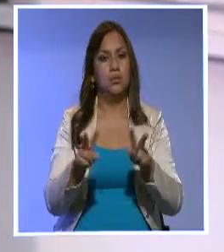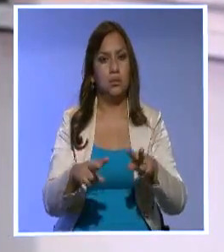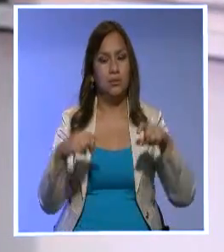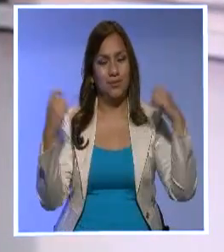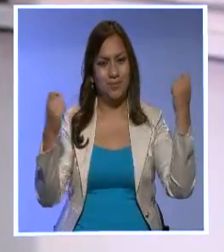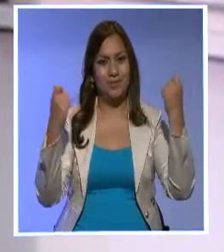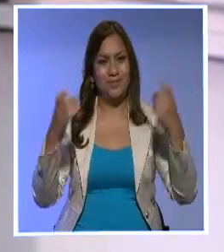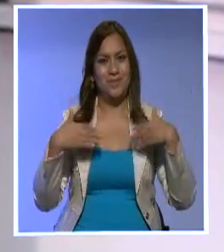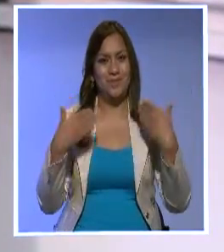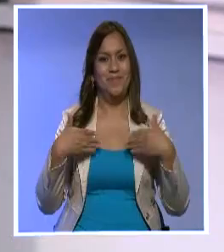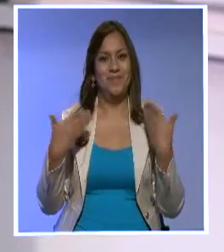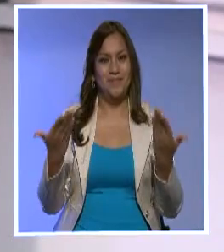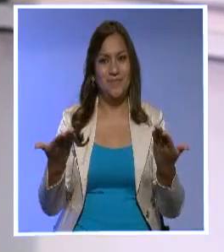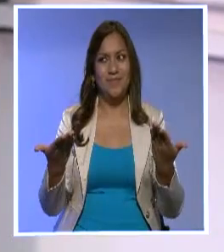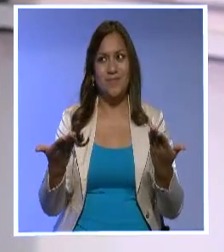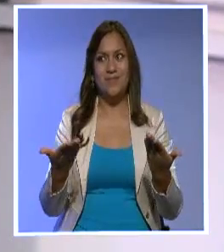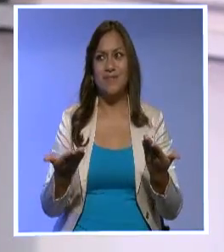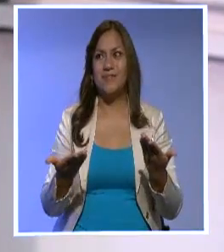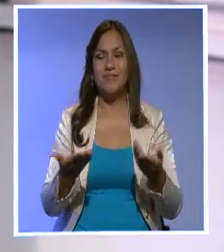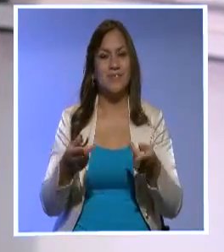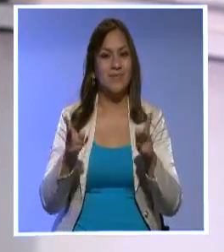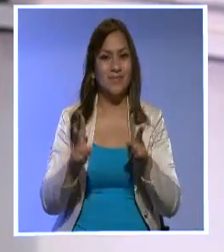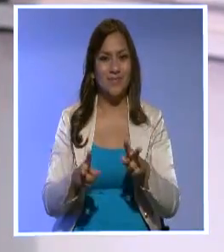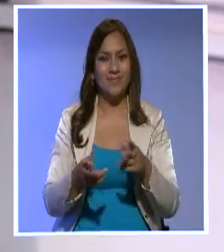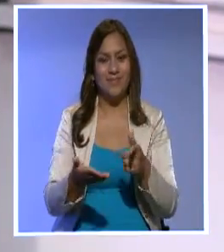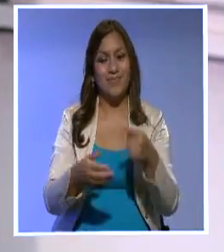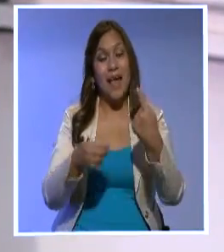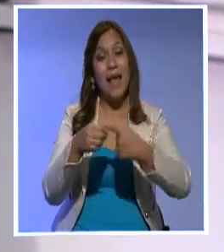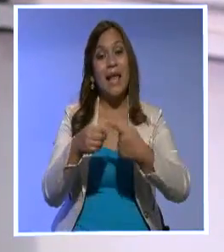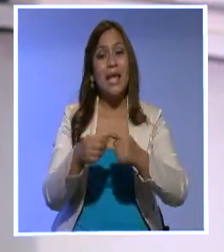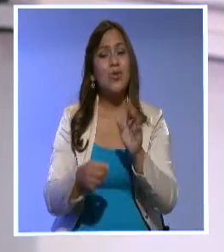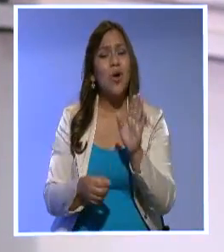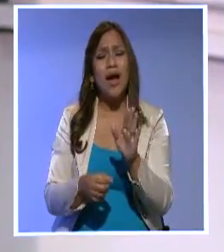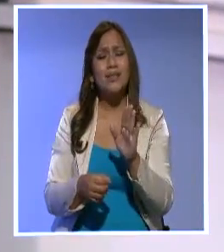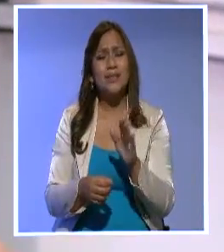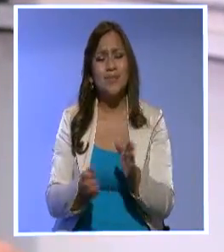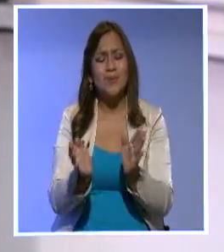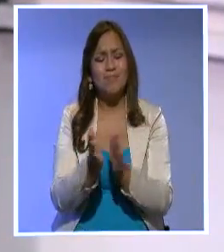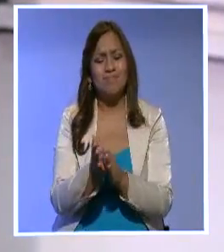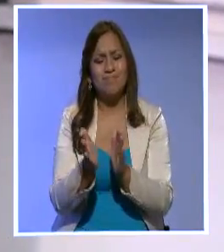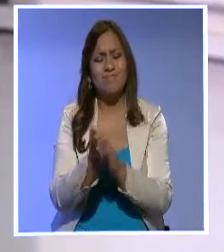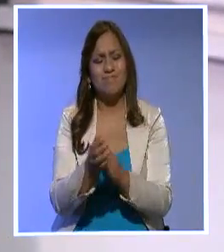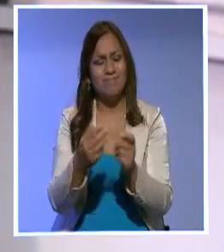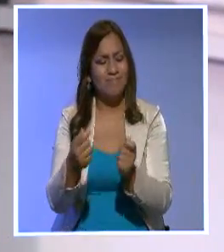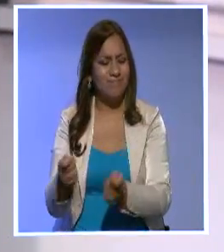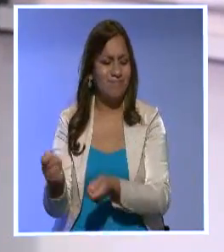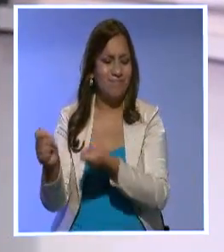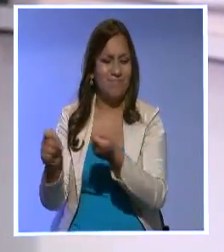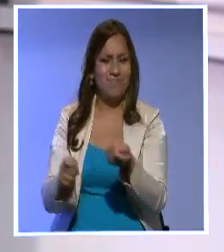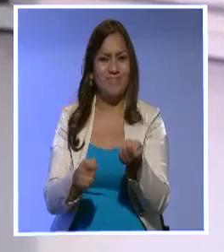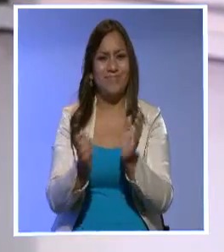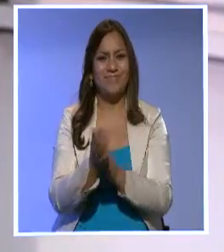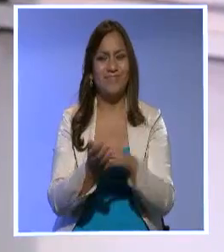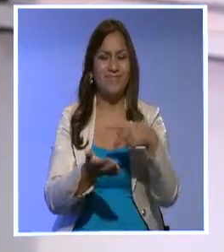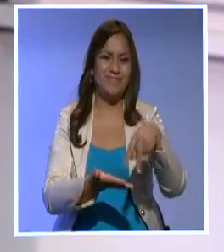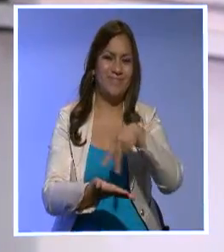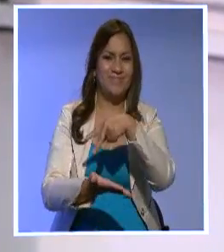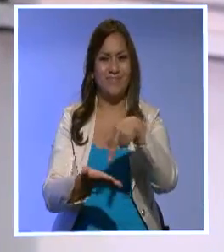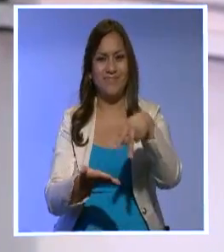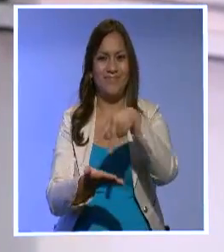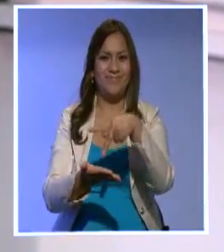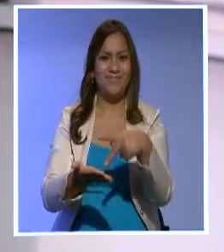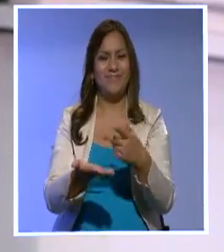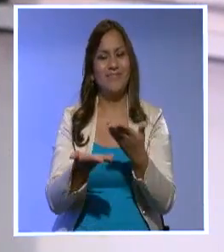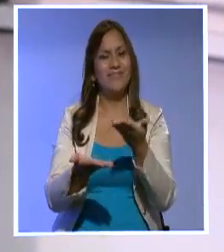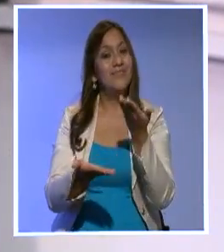con alegrías y que no falte el espíritu de los chullas quiteños para realmente invitarnos a un buen baile a reinvindicar también lo